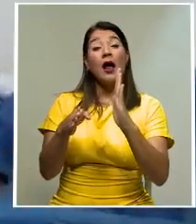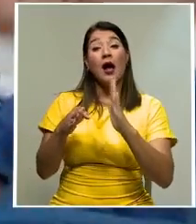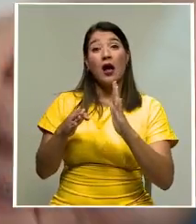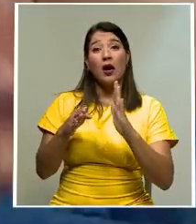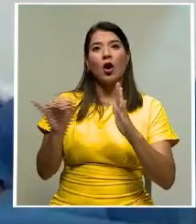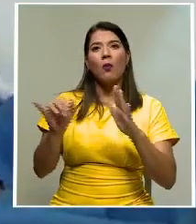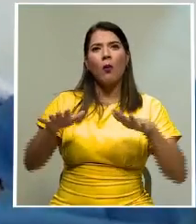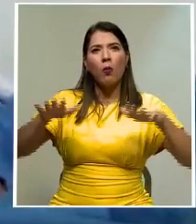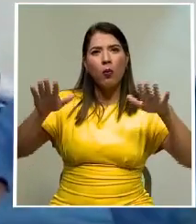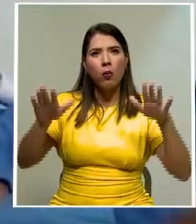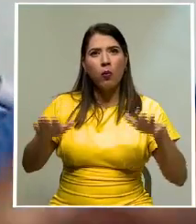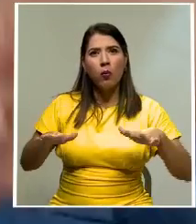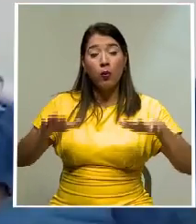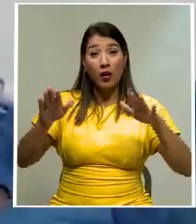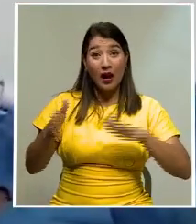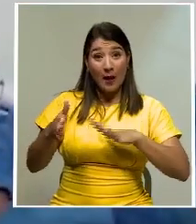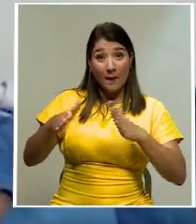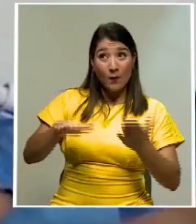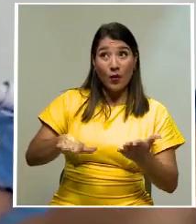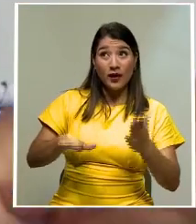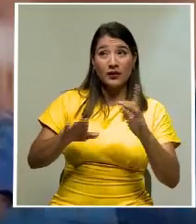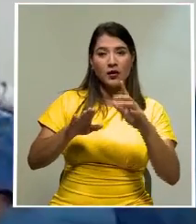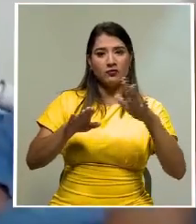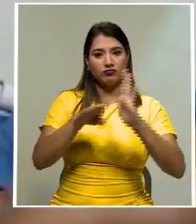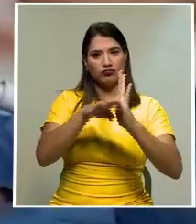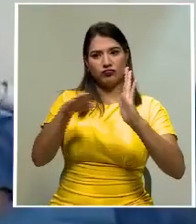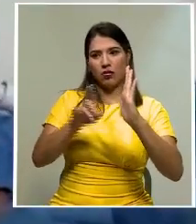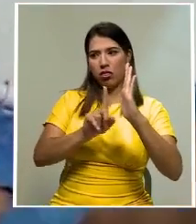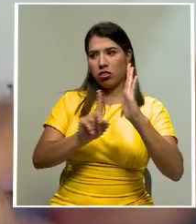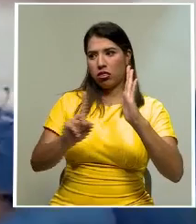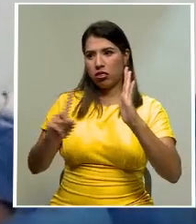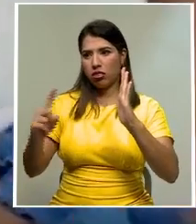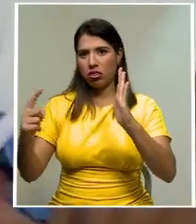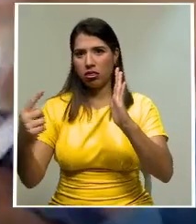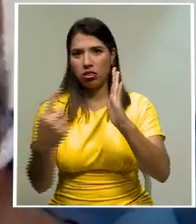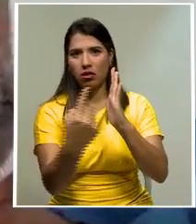aquí adelante hacia adelante,